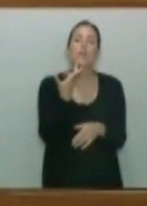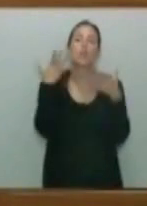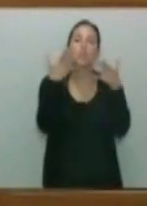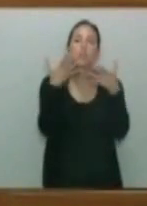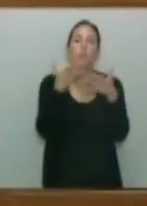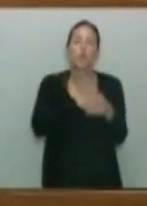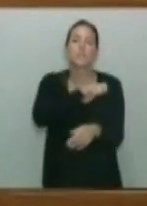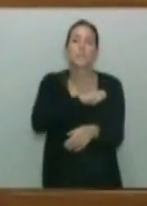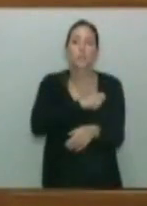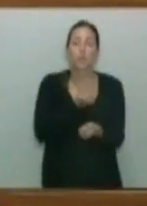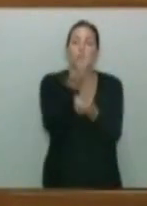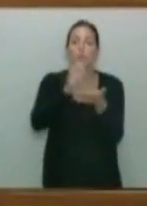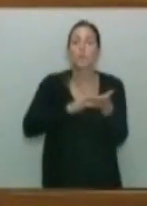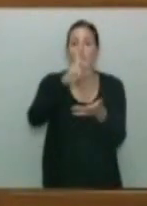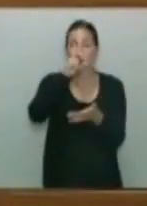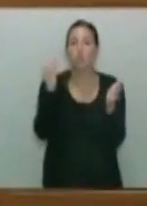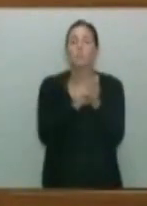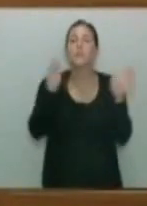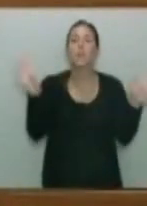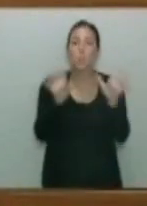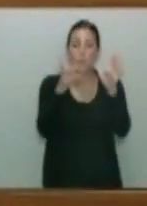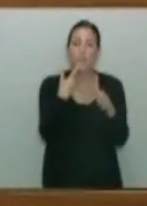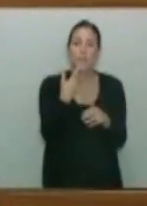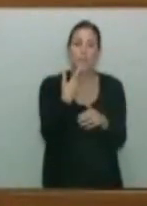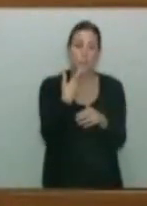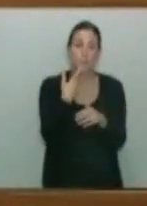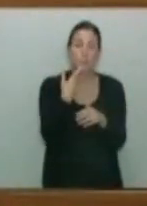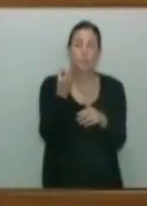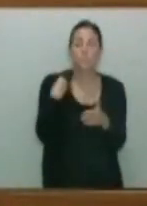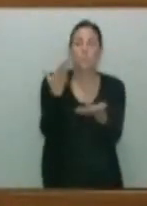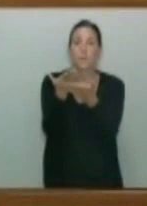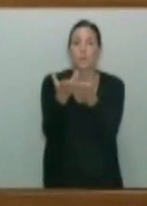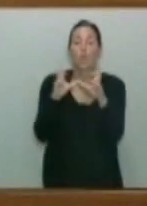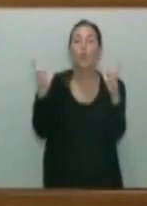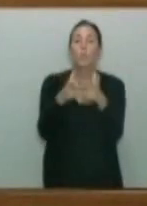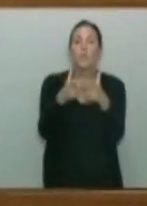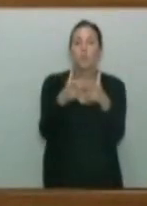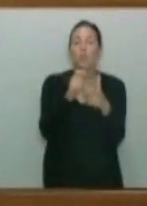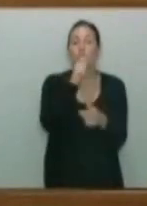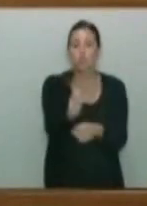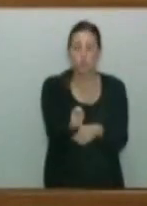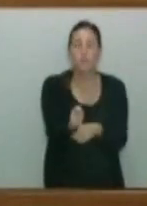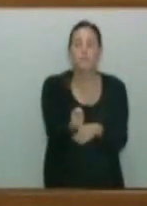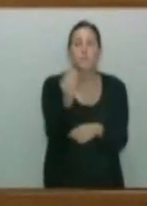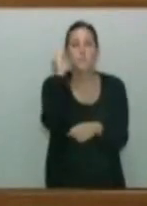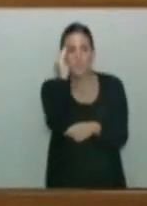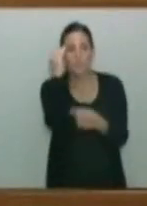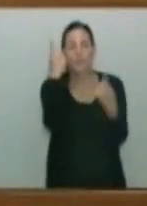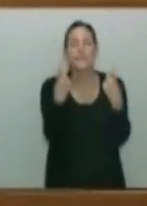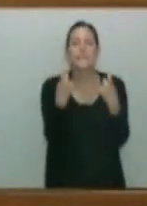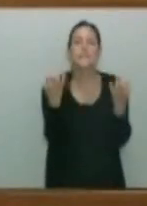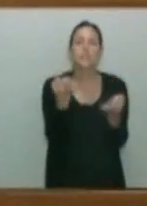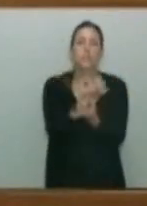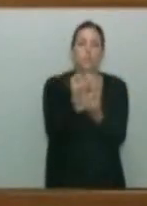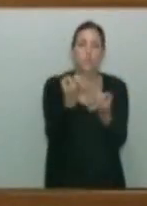informe del año 2009, efectuado a instancias del Gobierno socialista. Consideraba que era necesario, que